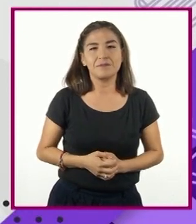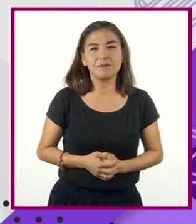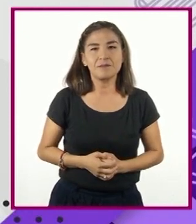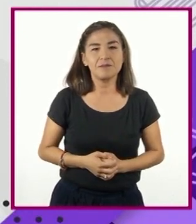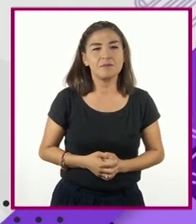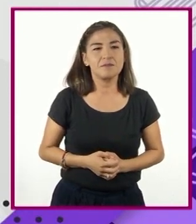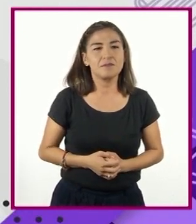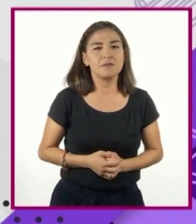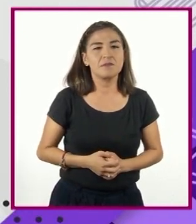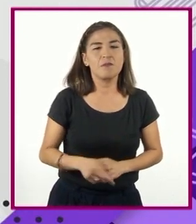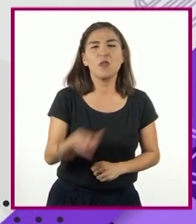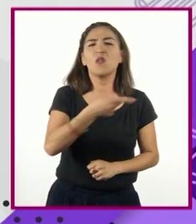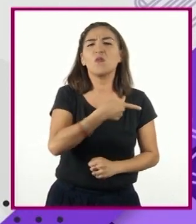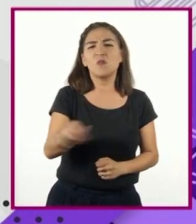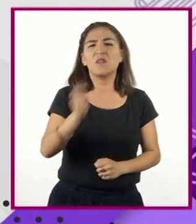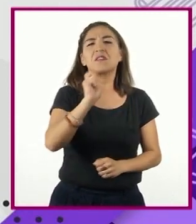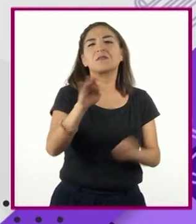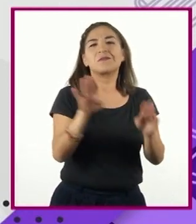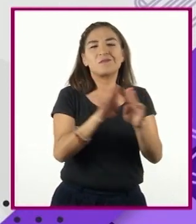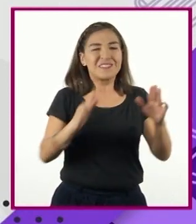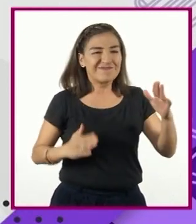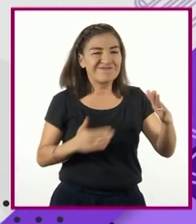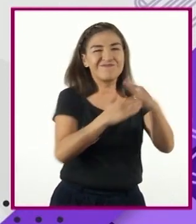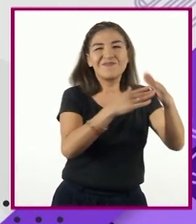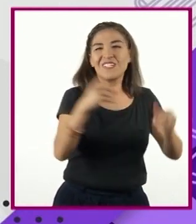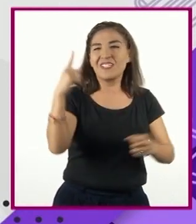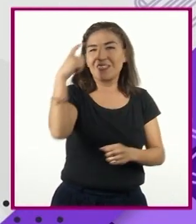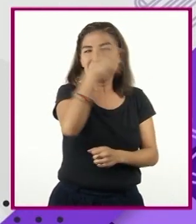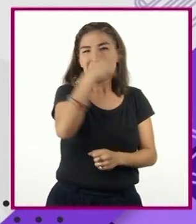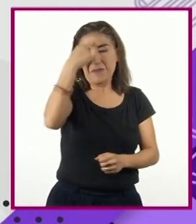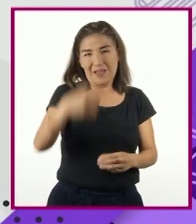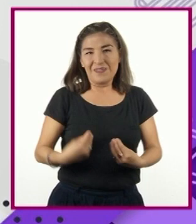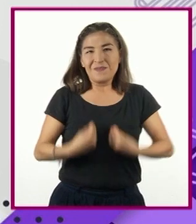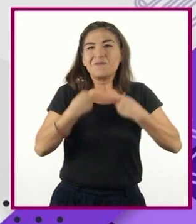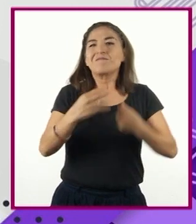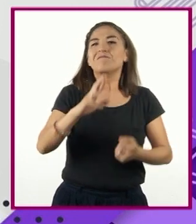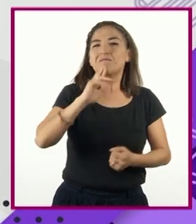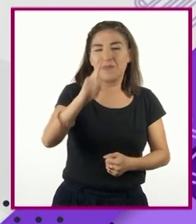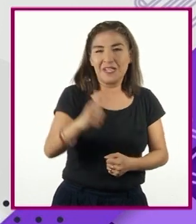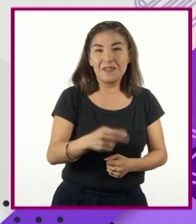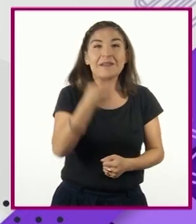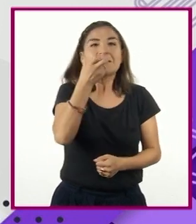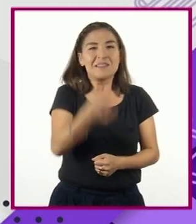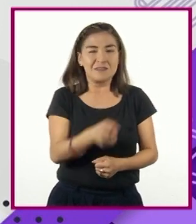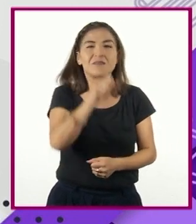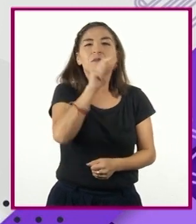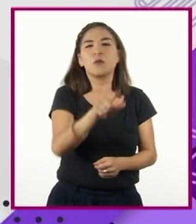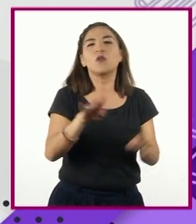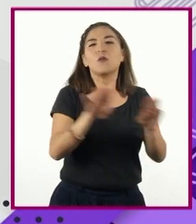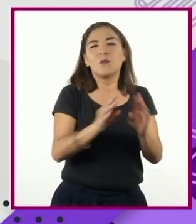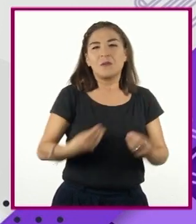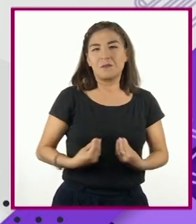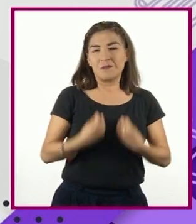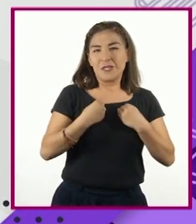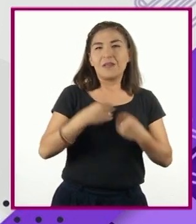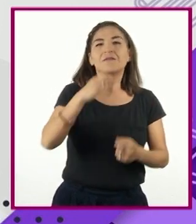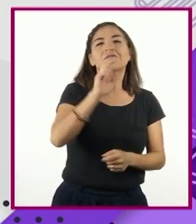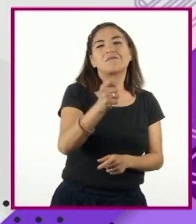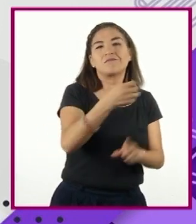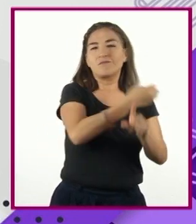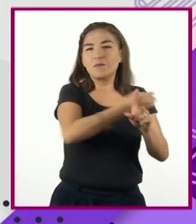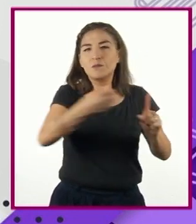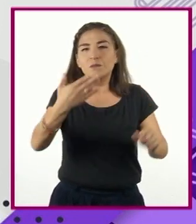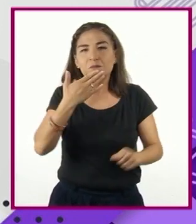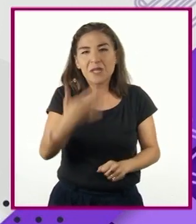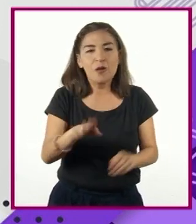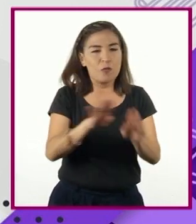La pobreza limita las oportunidades de vivir mejor y, por lo tanto, de tener una vida digna, porque no